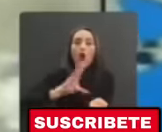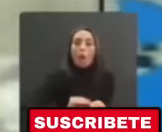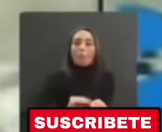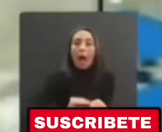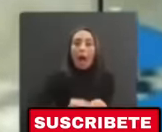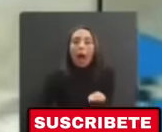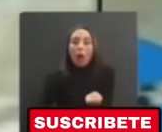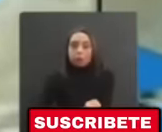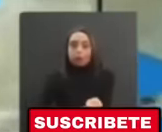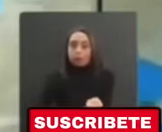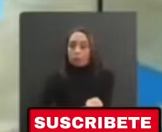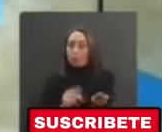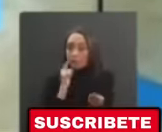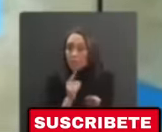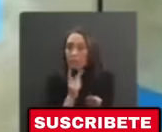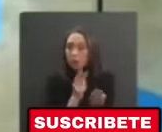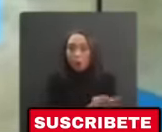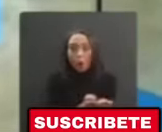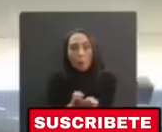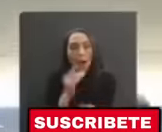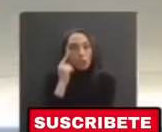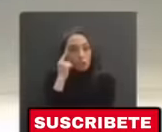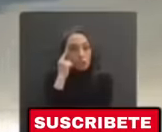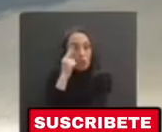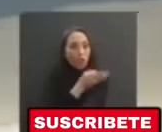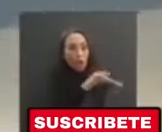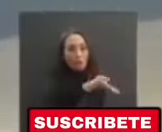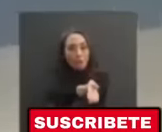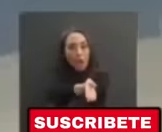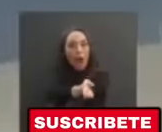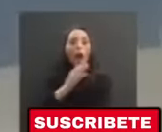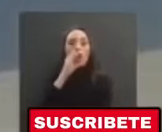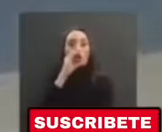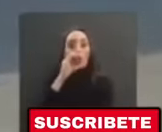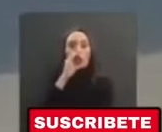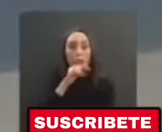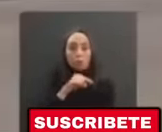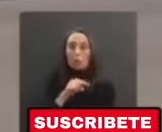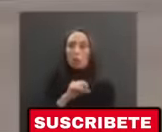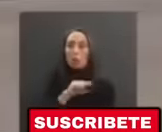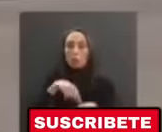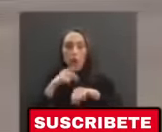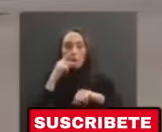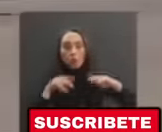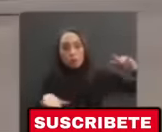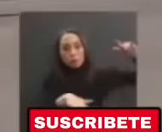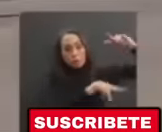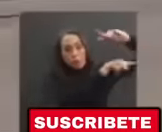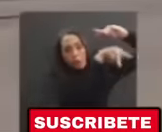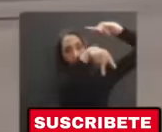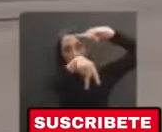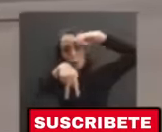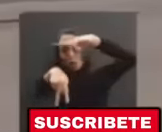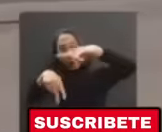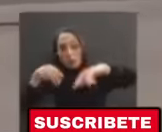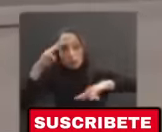el desplazamiento de dos naves chinas a la altura de Concepción. Horas más tarde pudimos observarla desde el aire. Acompañamos al